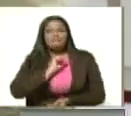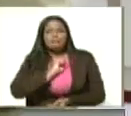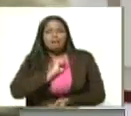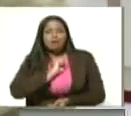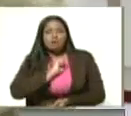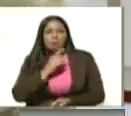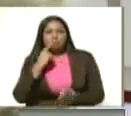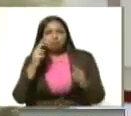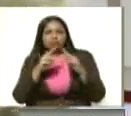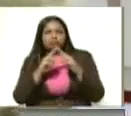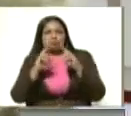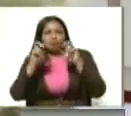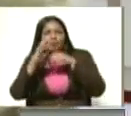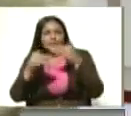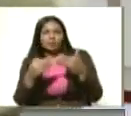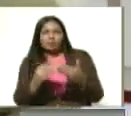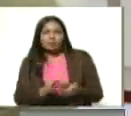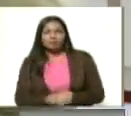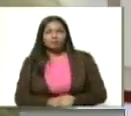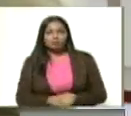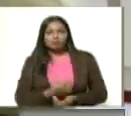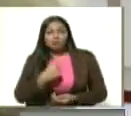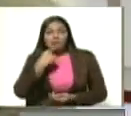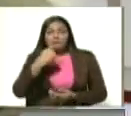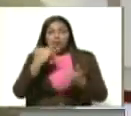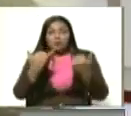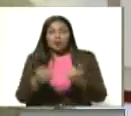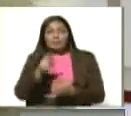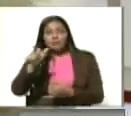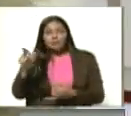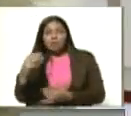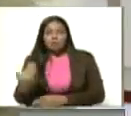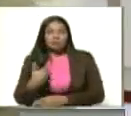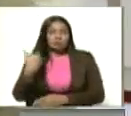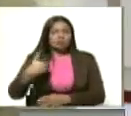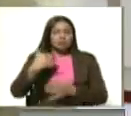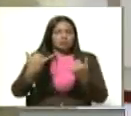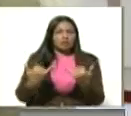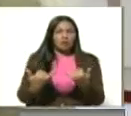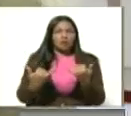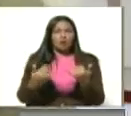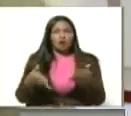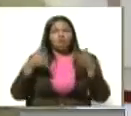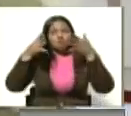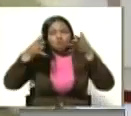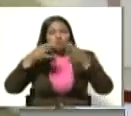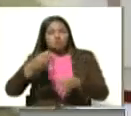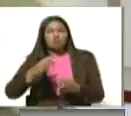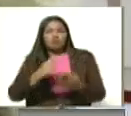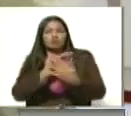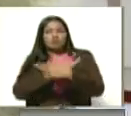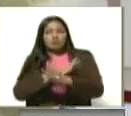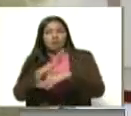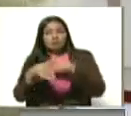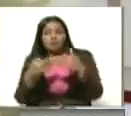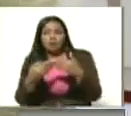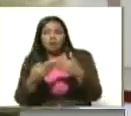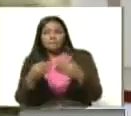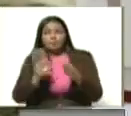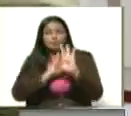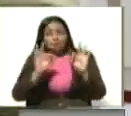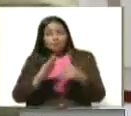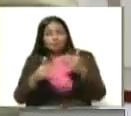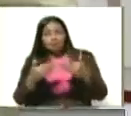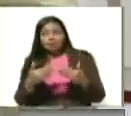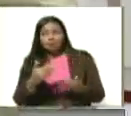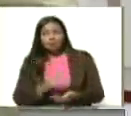Es el miedo a lo desconocido. Y yo diría que la persona cuando sufre discriminación en el tema de orientación sexual, para muchas y muchos de nosotros,